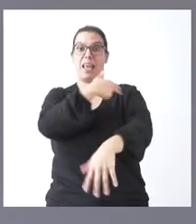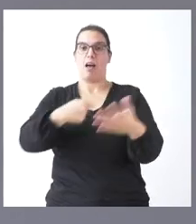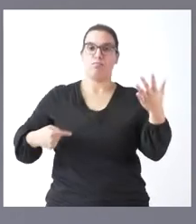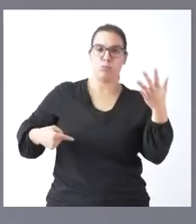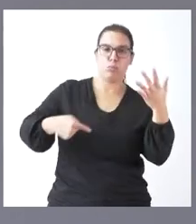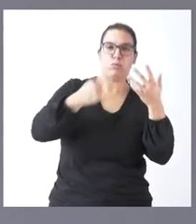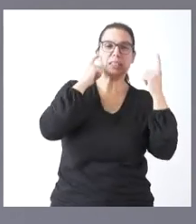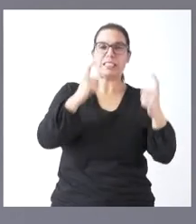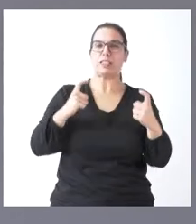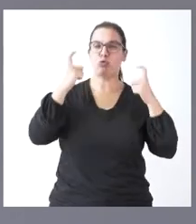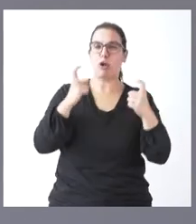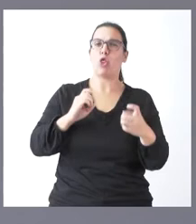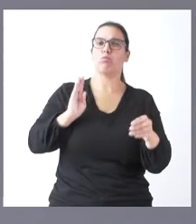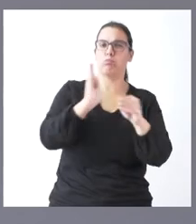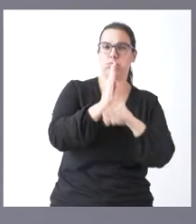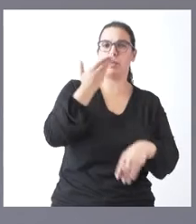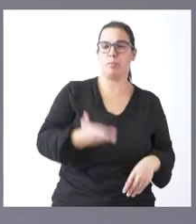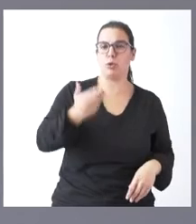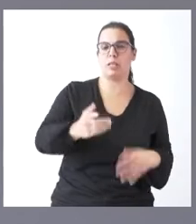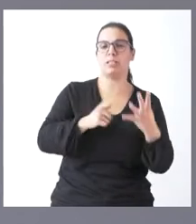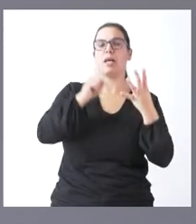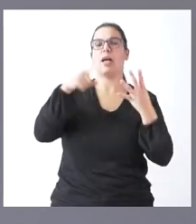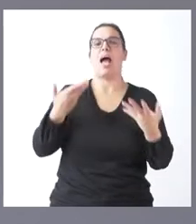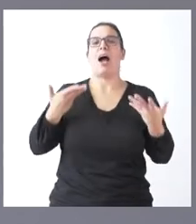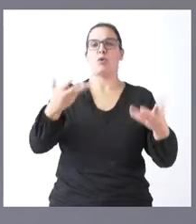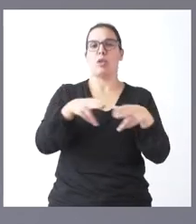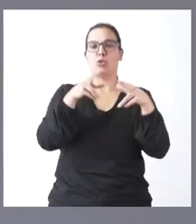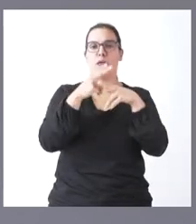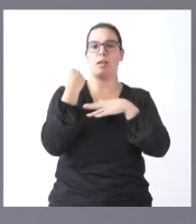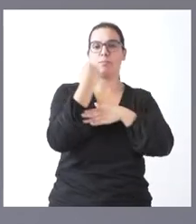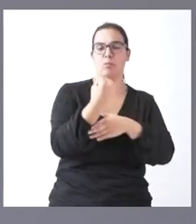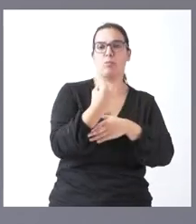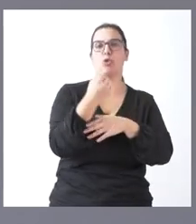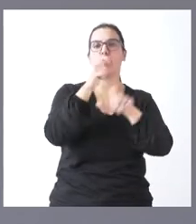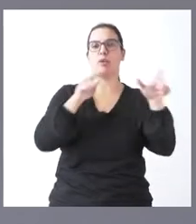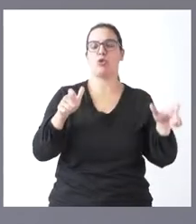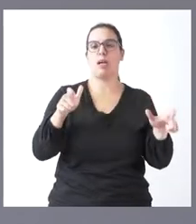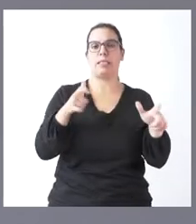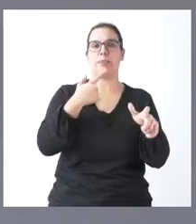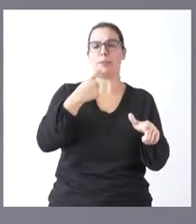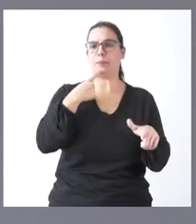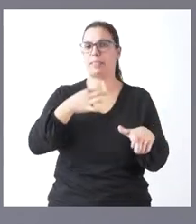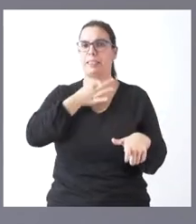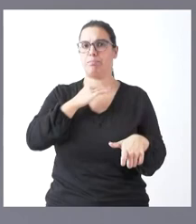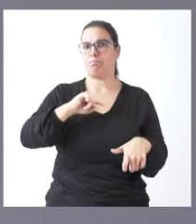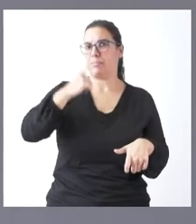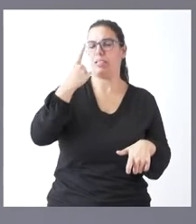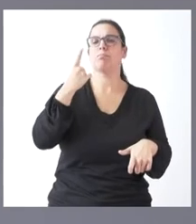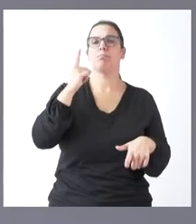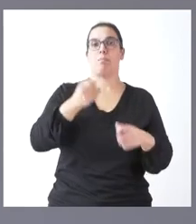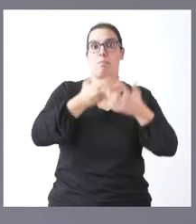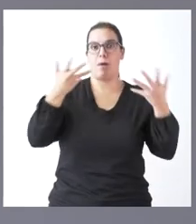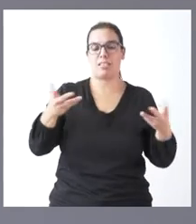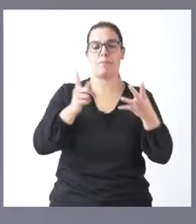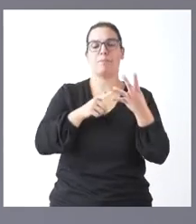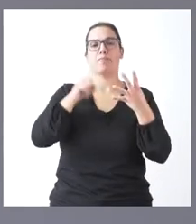esfuerzo económico Hay nuevas ayudas sociales de apoyo a las personas con más dificultades hemos impulsado el